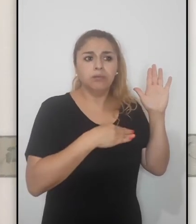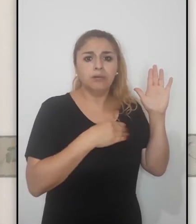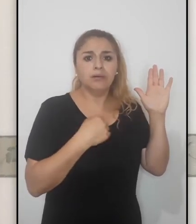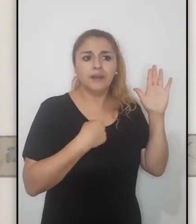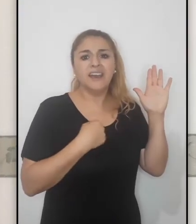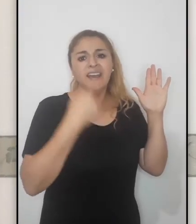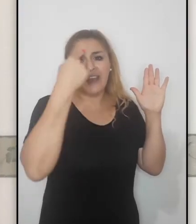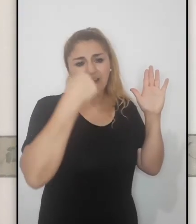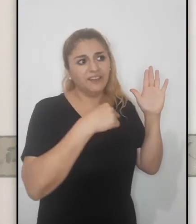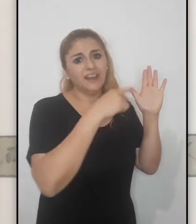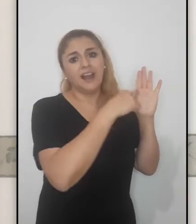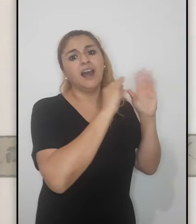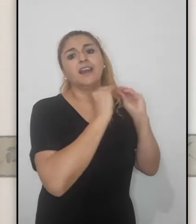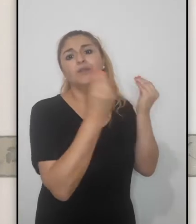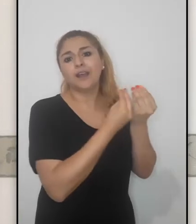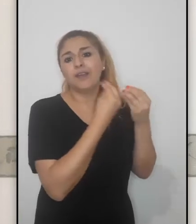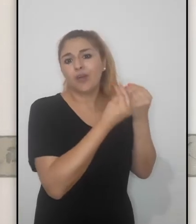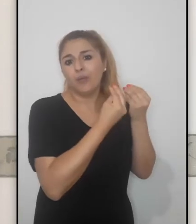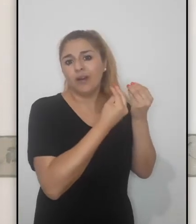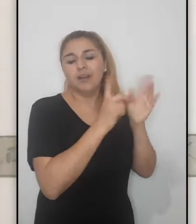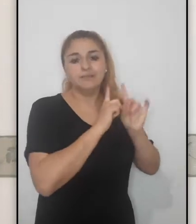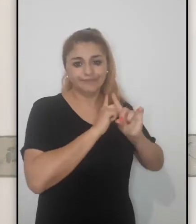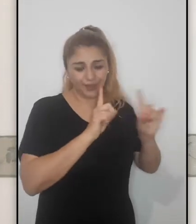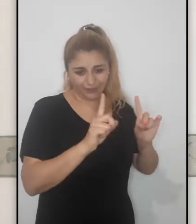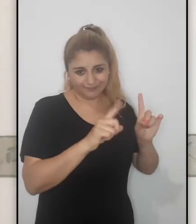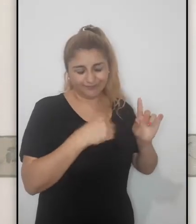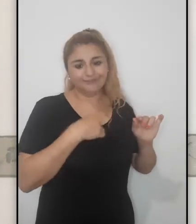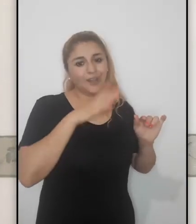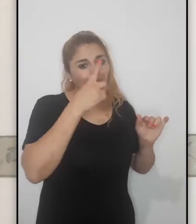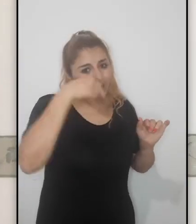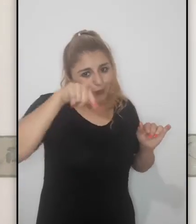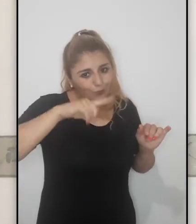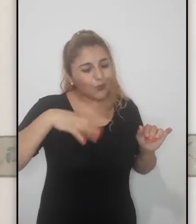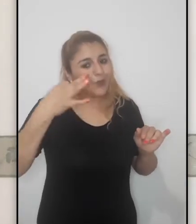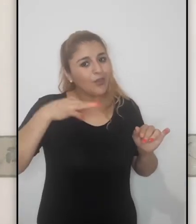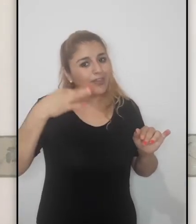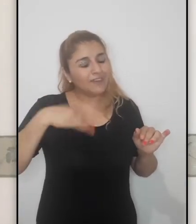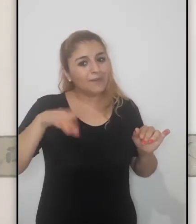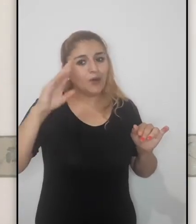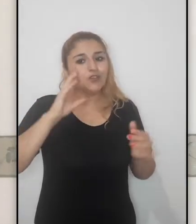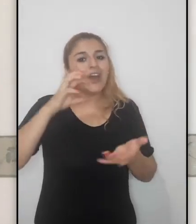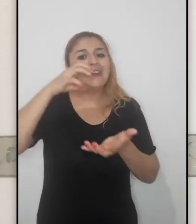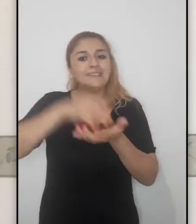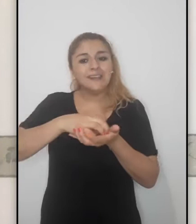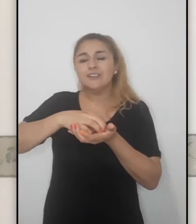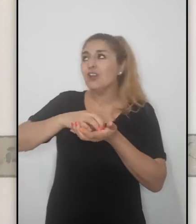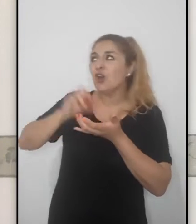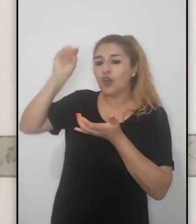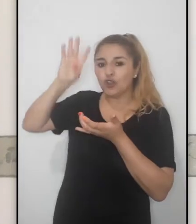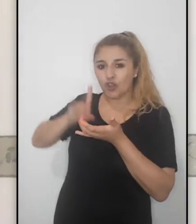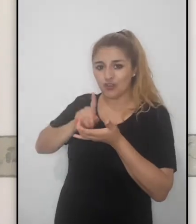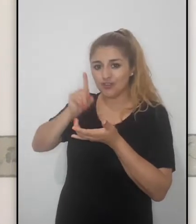facultad porque nos estamos equivocando estamos poniendo como centro una